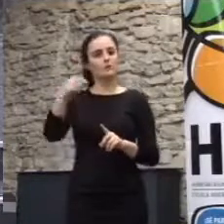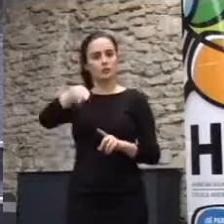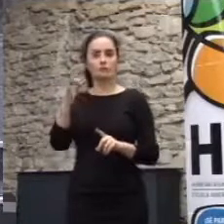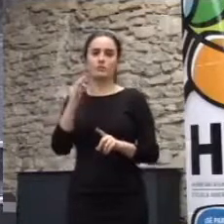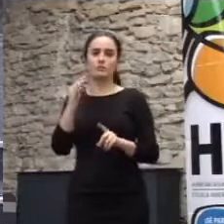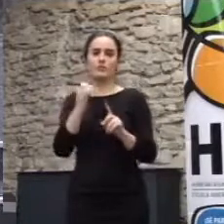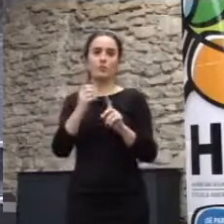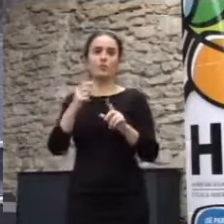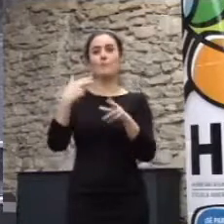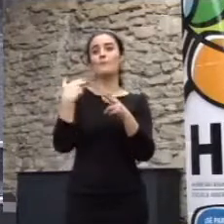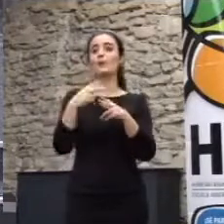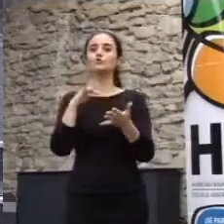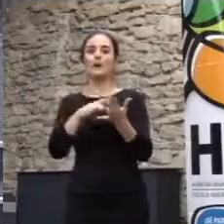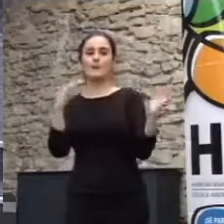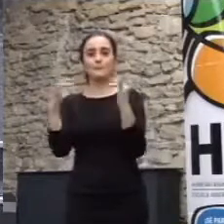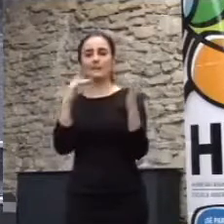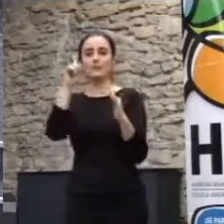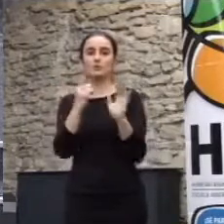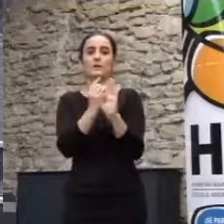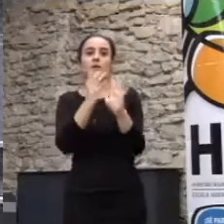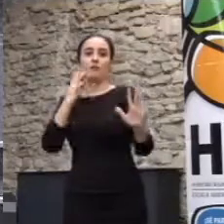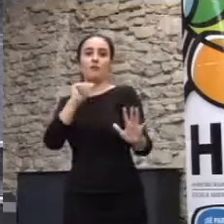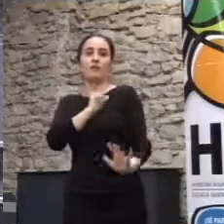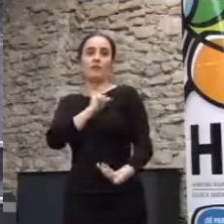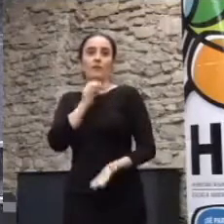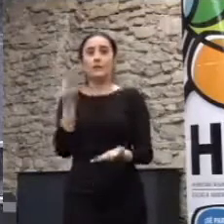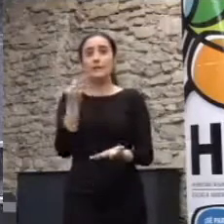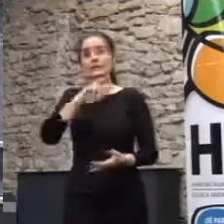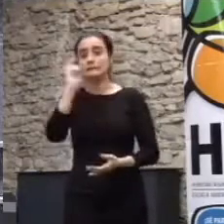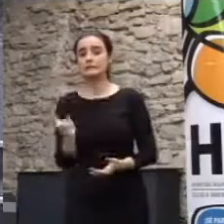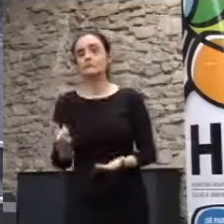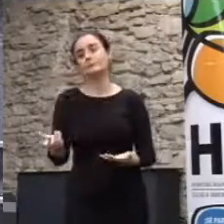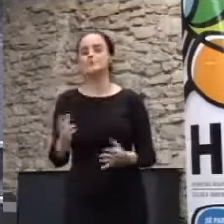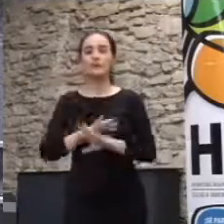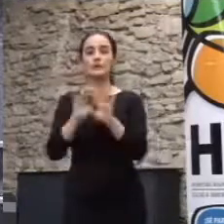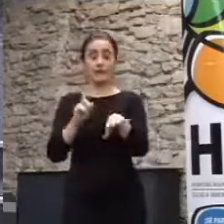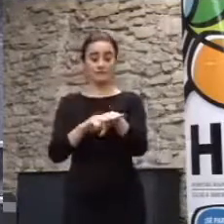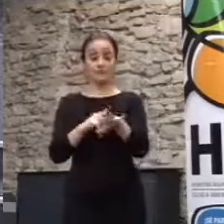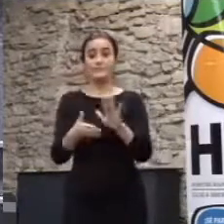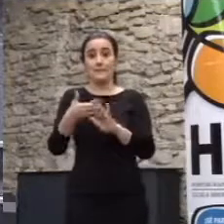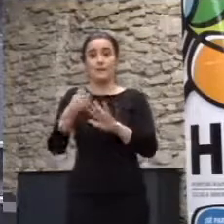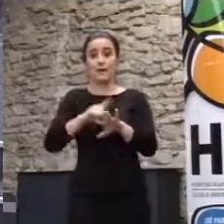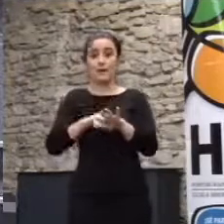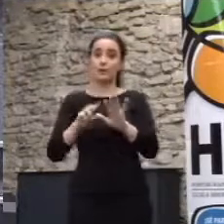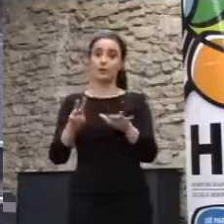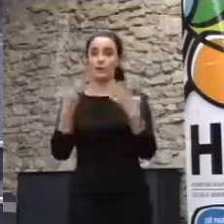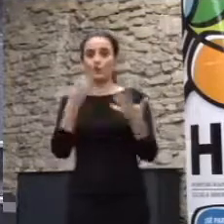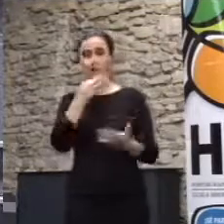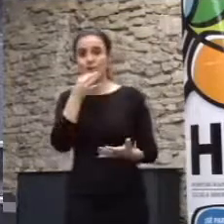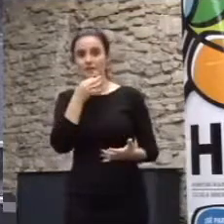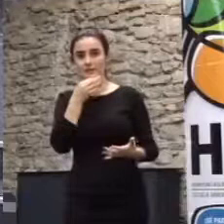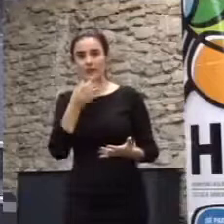quiere decir que esos cortes de voz de alguna forma contribuyen a ello. Estamos ya prácticamente en las 8 de la tarde. Así